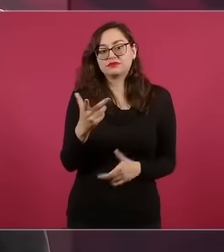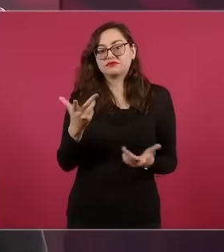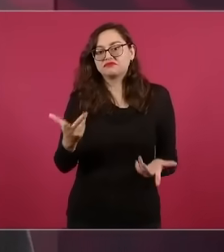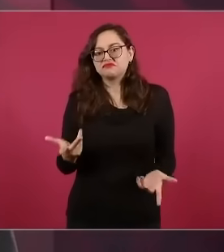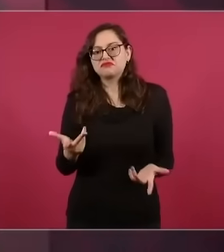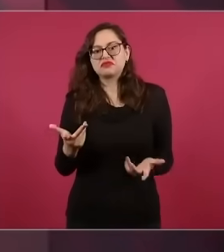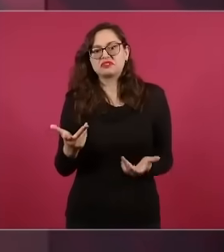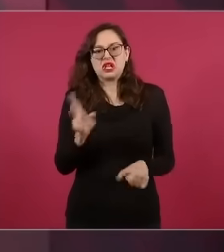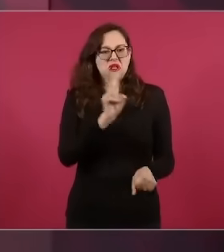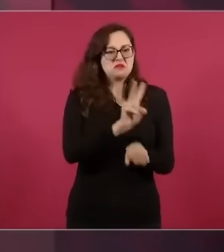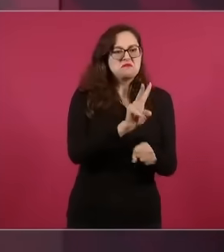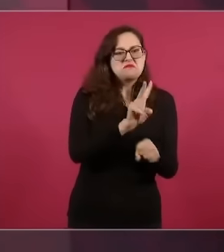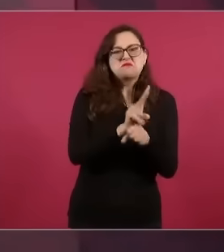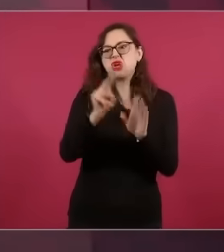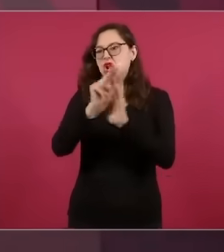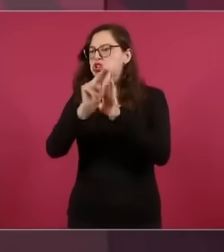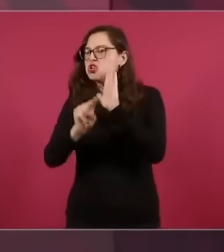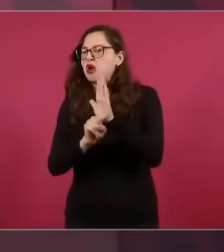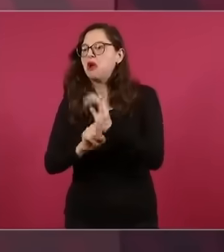regulación, normatividad,